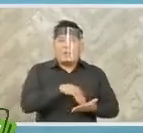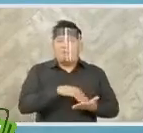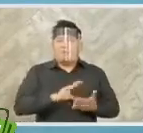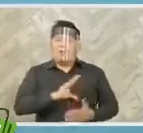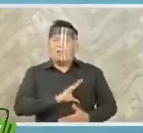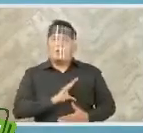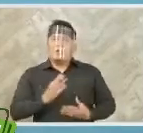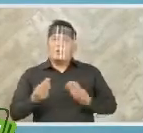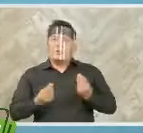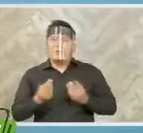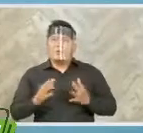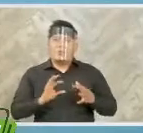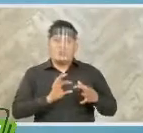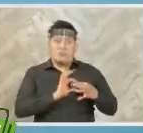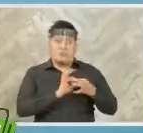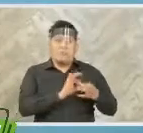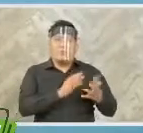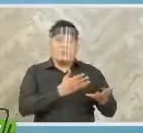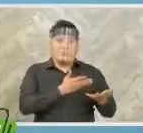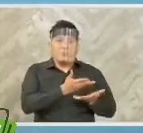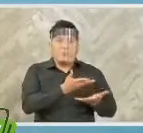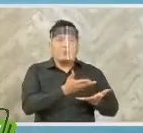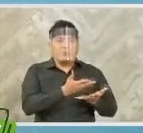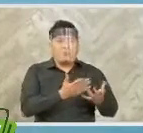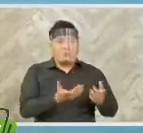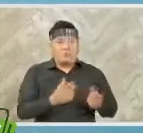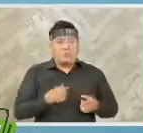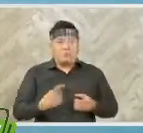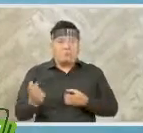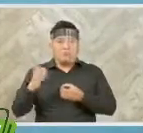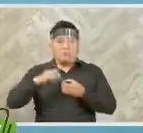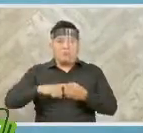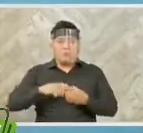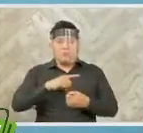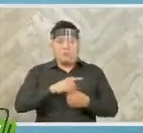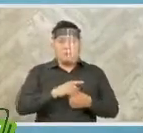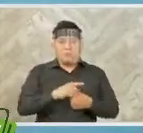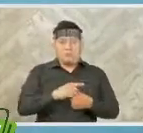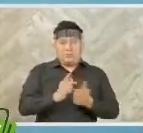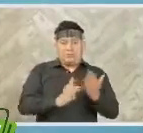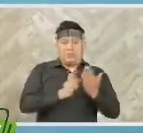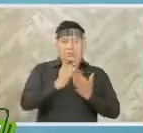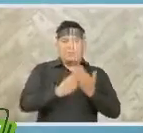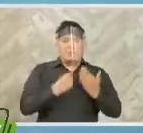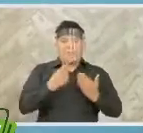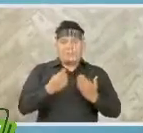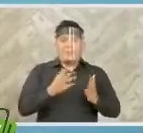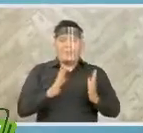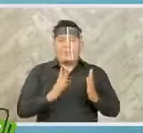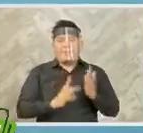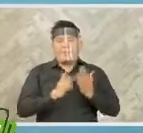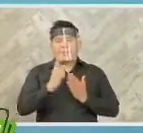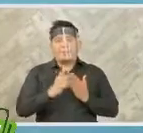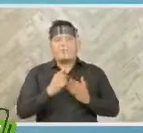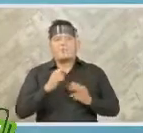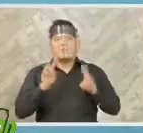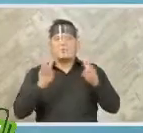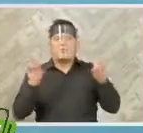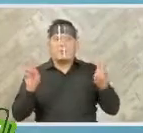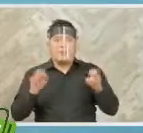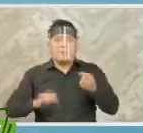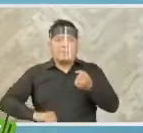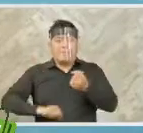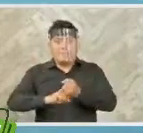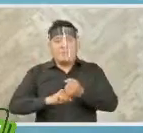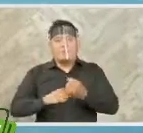Simplemente trabajó con ellos, los vinculó a este proyecto con la inversión que acaba de mencionar, y el proyecto pues se denominó Apoyo de los Medios de Vida para